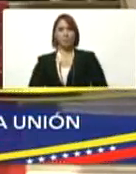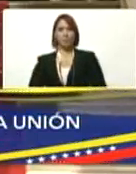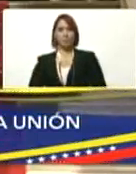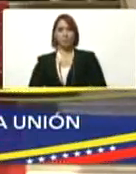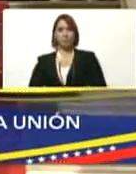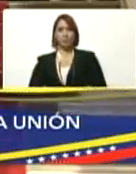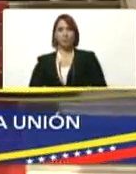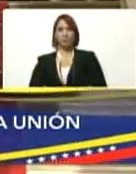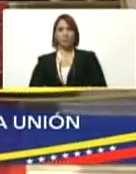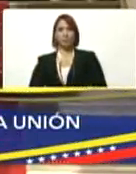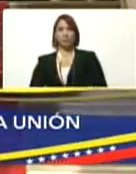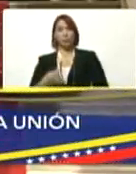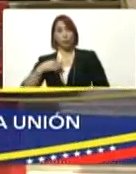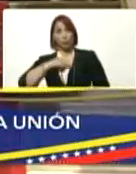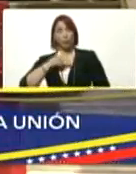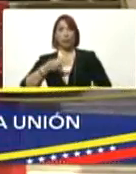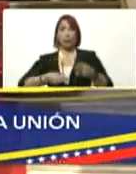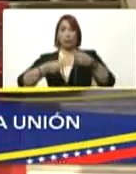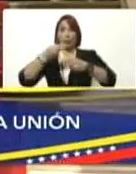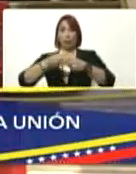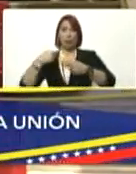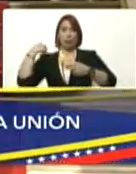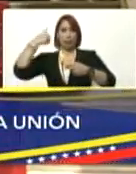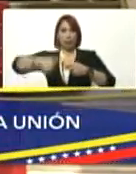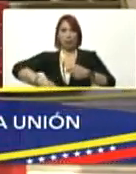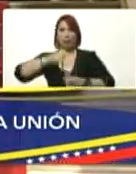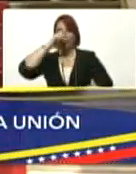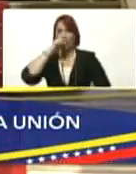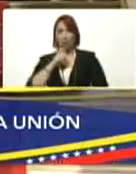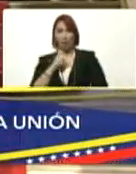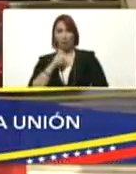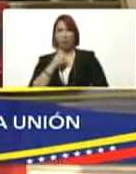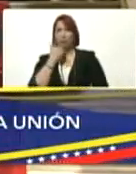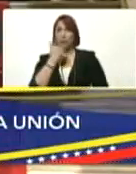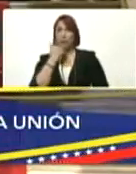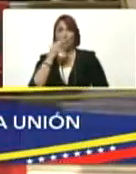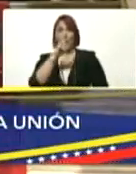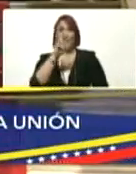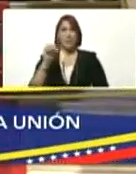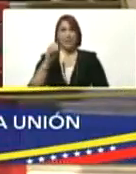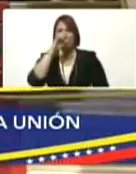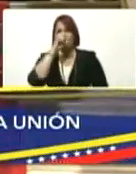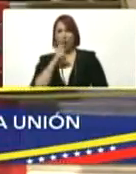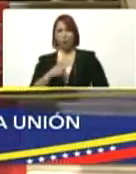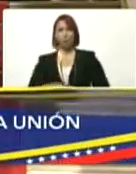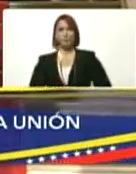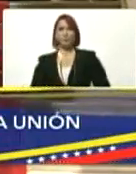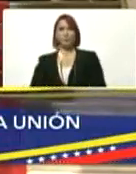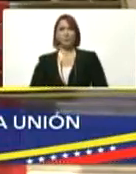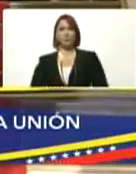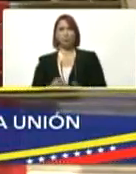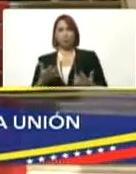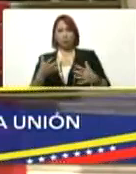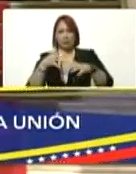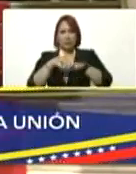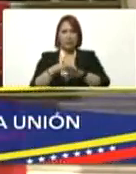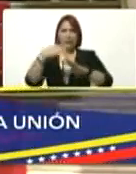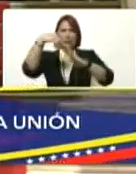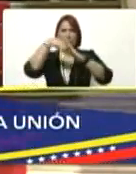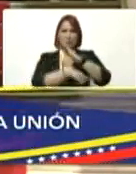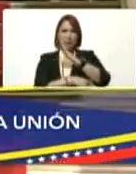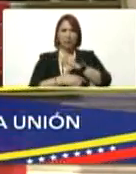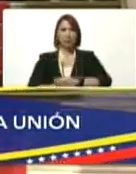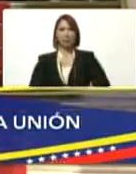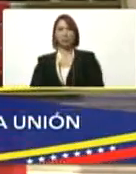Bolivariana. Y hemos construido en estos años, más de dos décadas, un entramado profundo